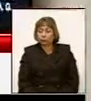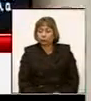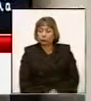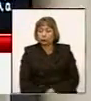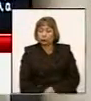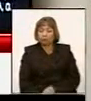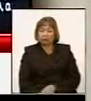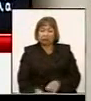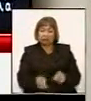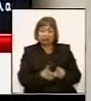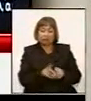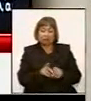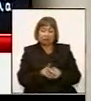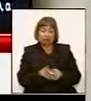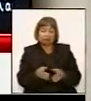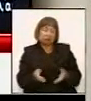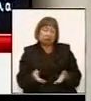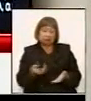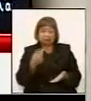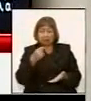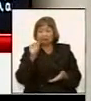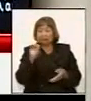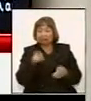Con la misma asistencia, entonces